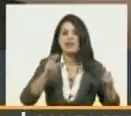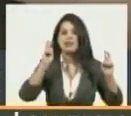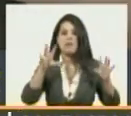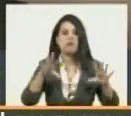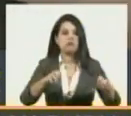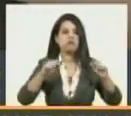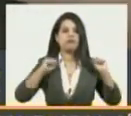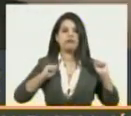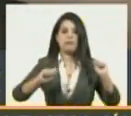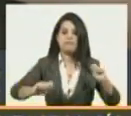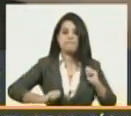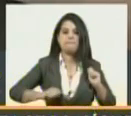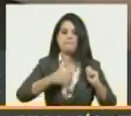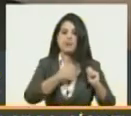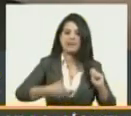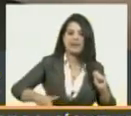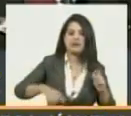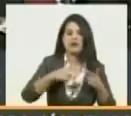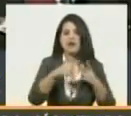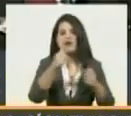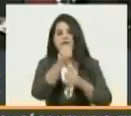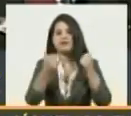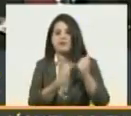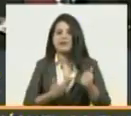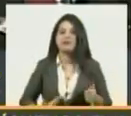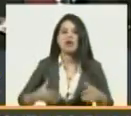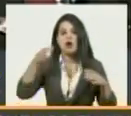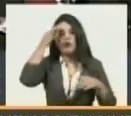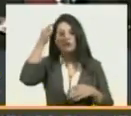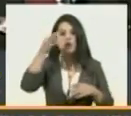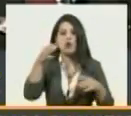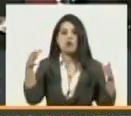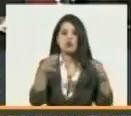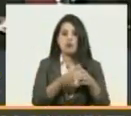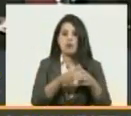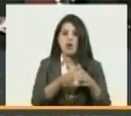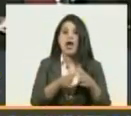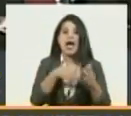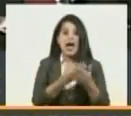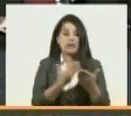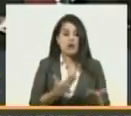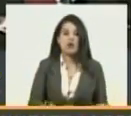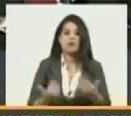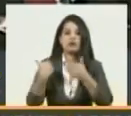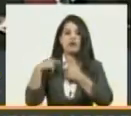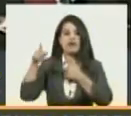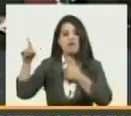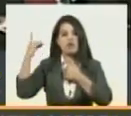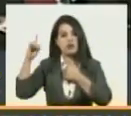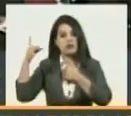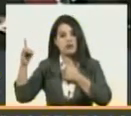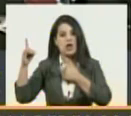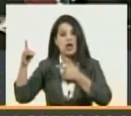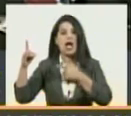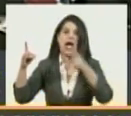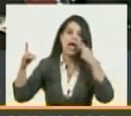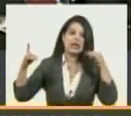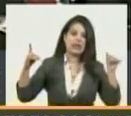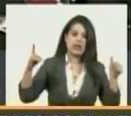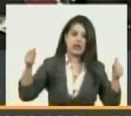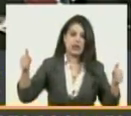presidencia y la vicepresidencia del Consejo Permanente, que para este momento le corresponde a Bolivia y Haití